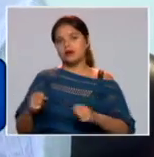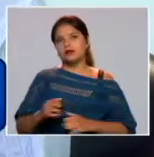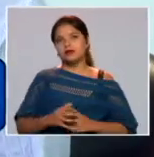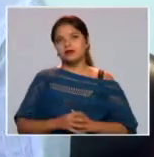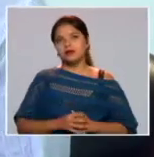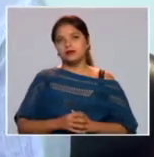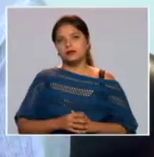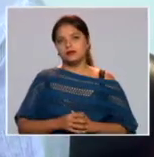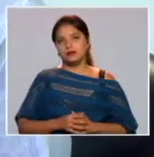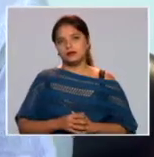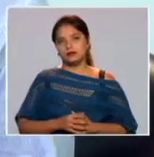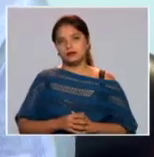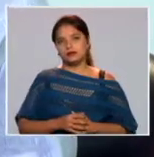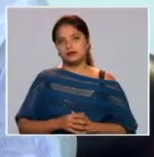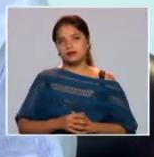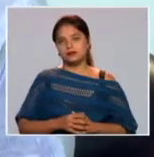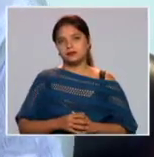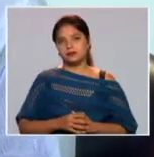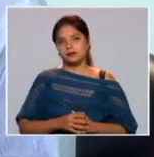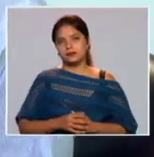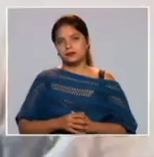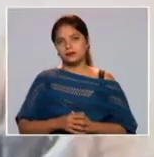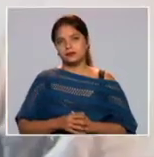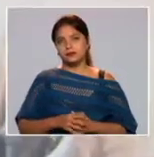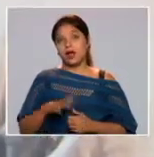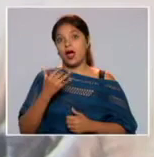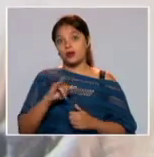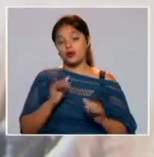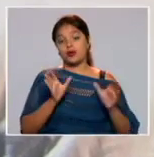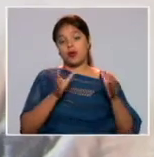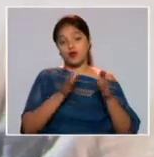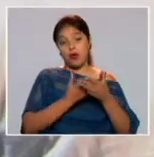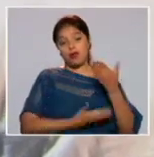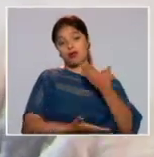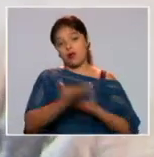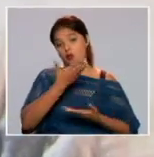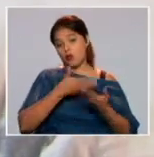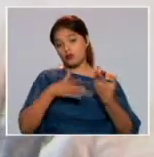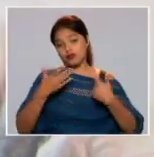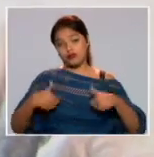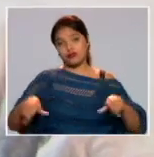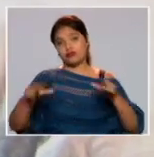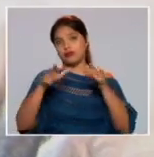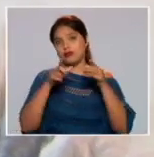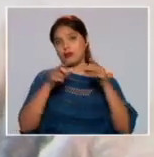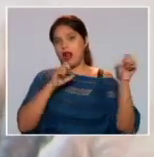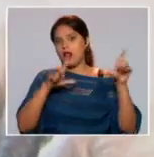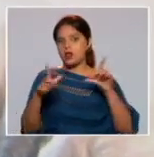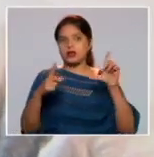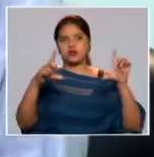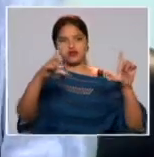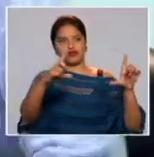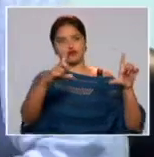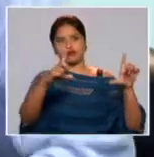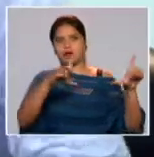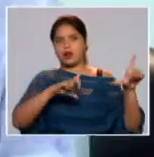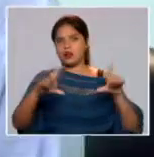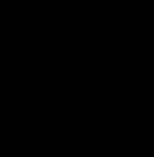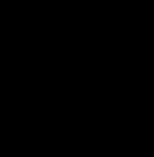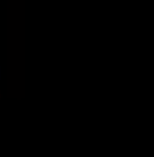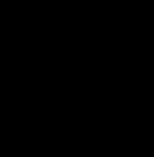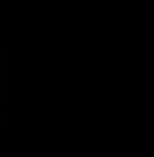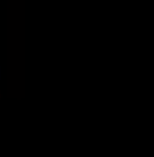localidades donde entonces había una rueda de negocios ya con con con sus trabajos ya con las obras que Ellos